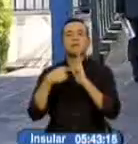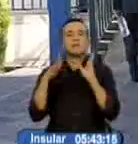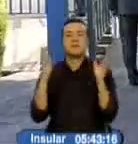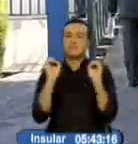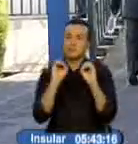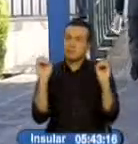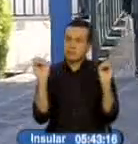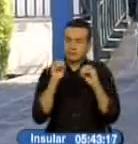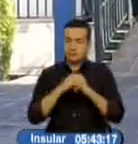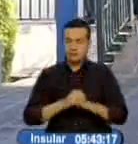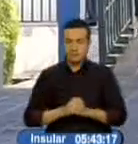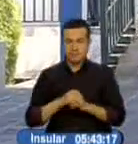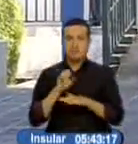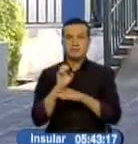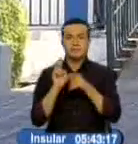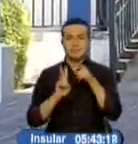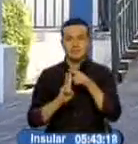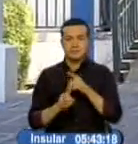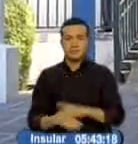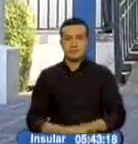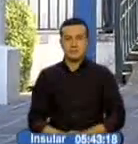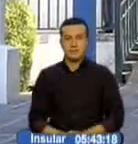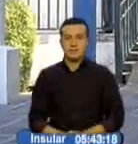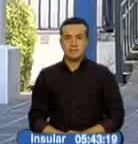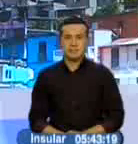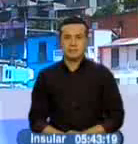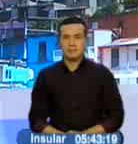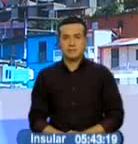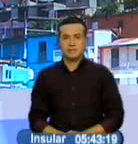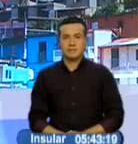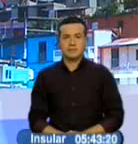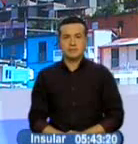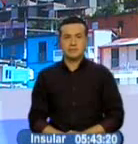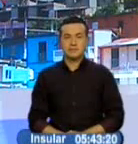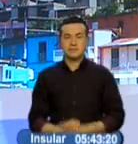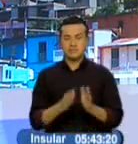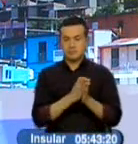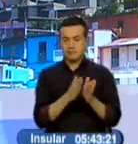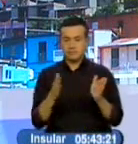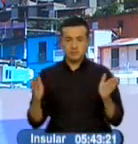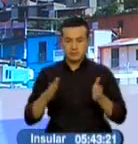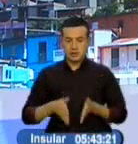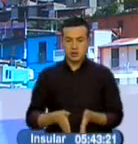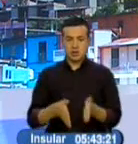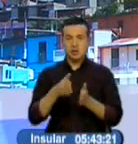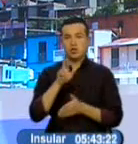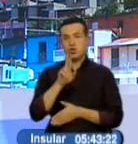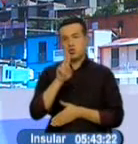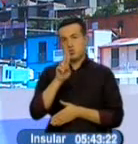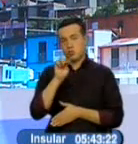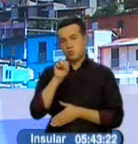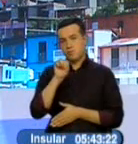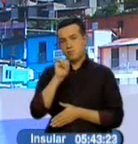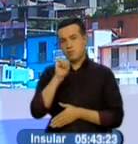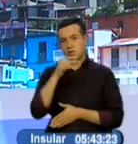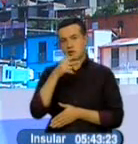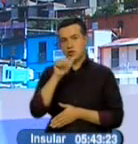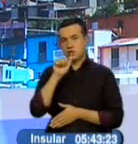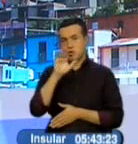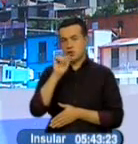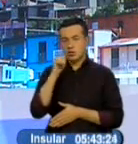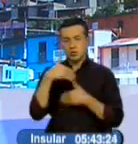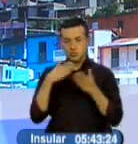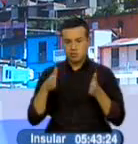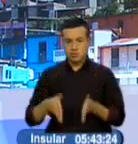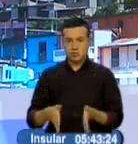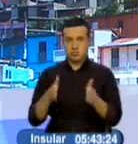Financiero. Olga Velasco, Ecuador TV. Un tramo de la avenida Rumichaca al sur de Quito fue reabierta. En este lugar se